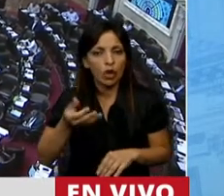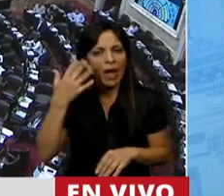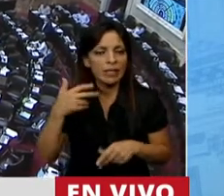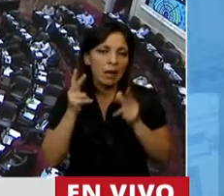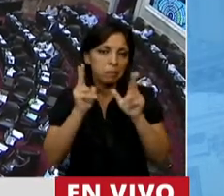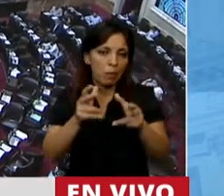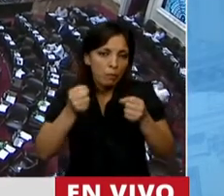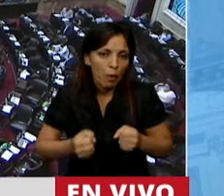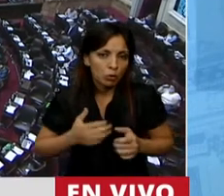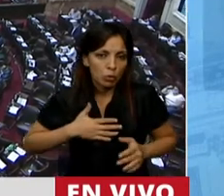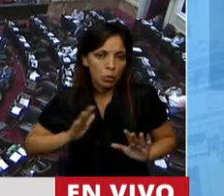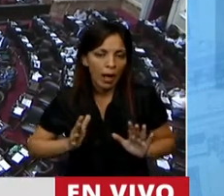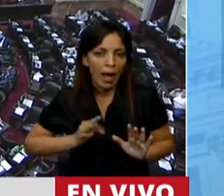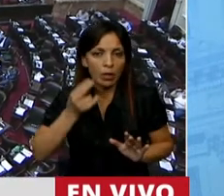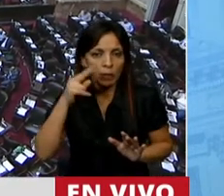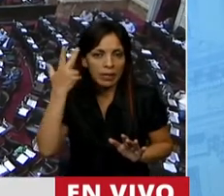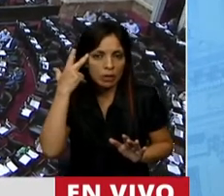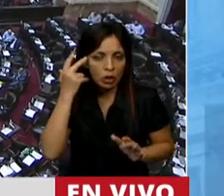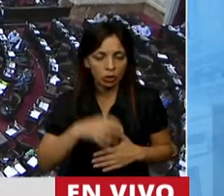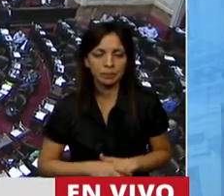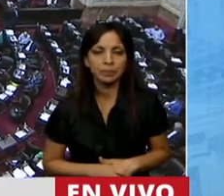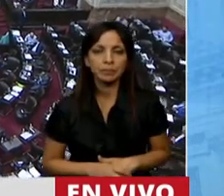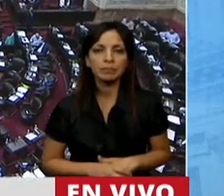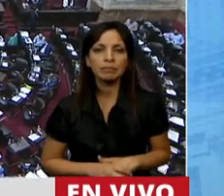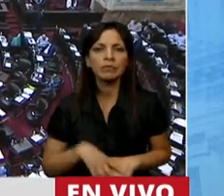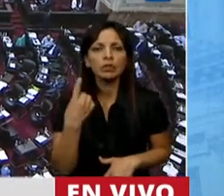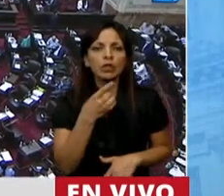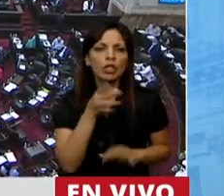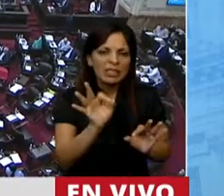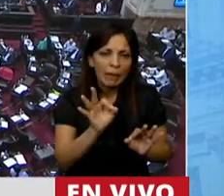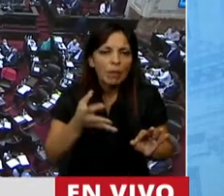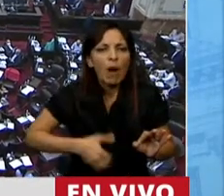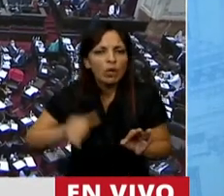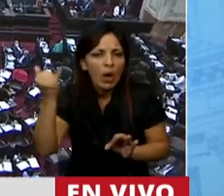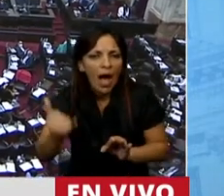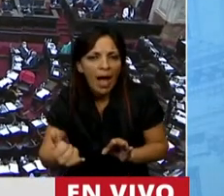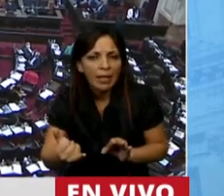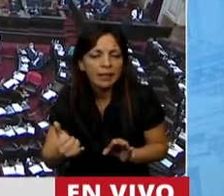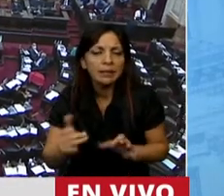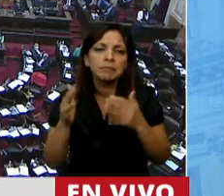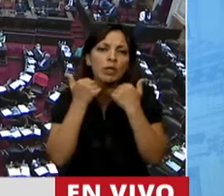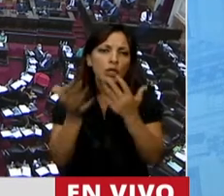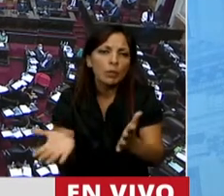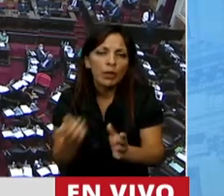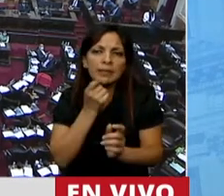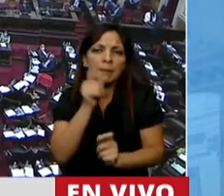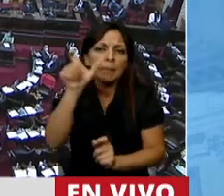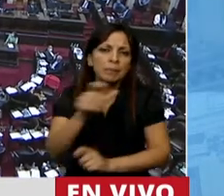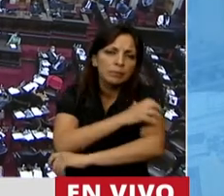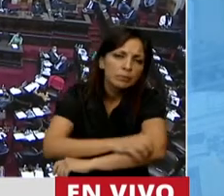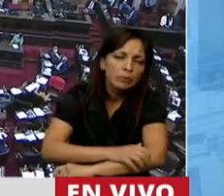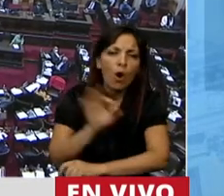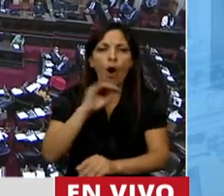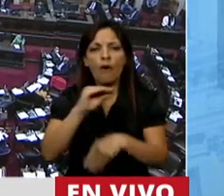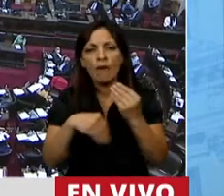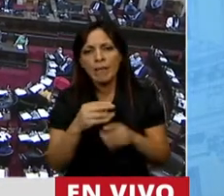2018. Nadie desconoce que los abortos existen y no importa si se trata de personas humildes o de